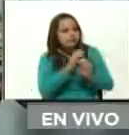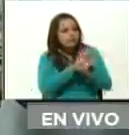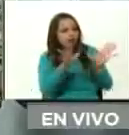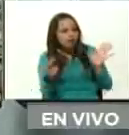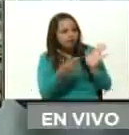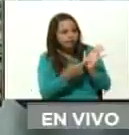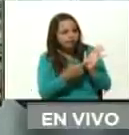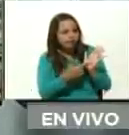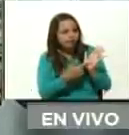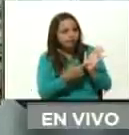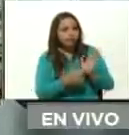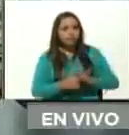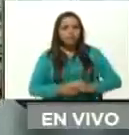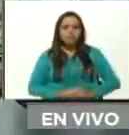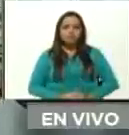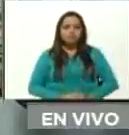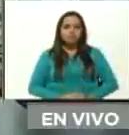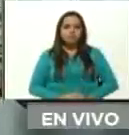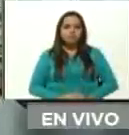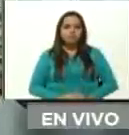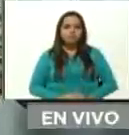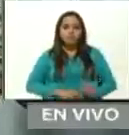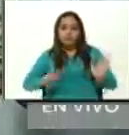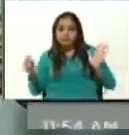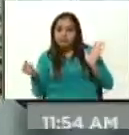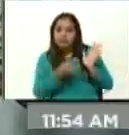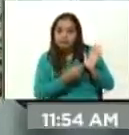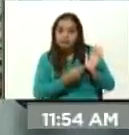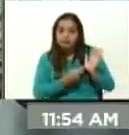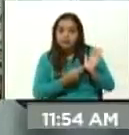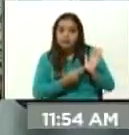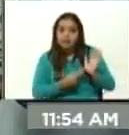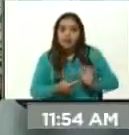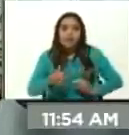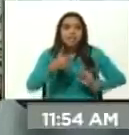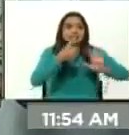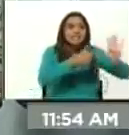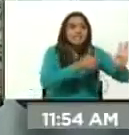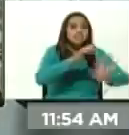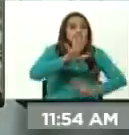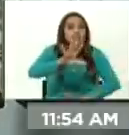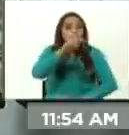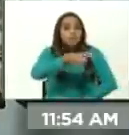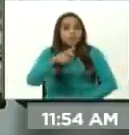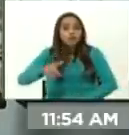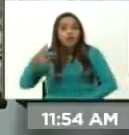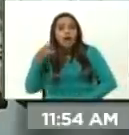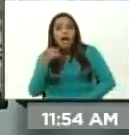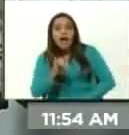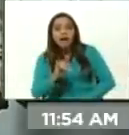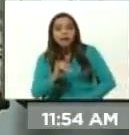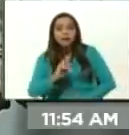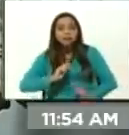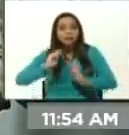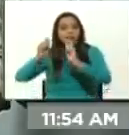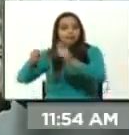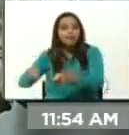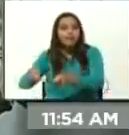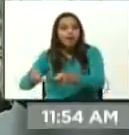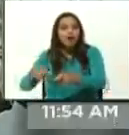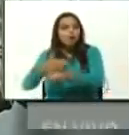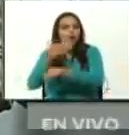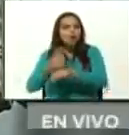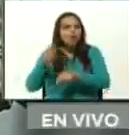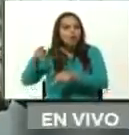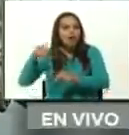a describir. De estos, 65 casos son atribuibles a la acción